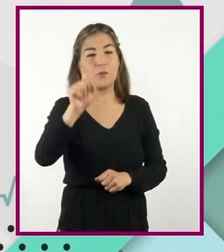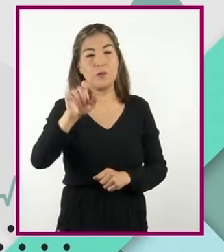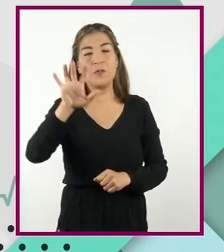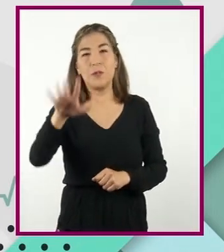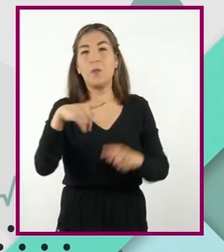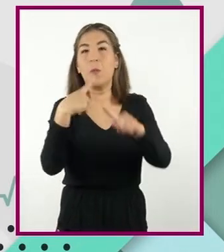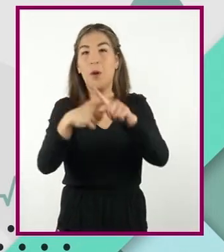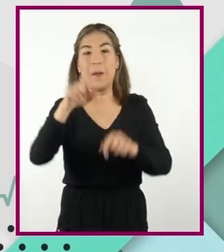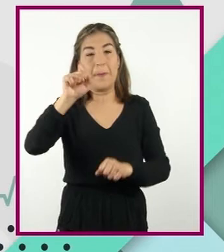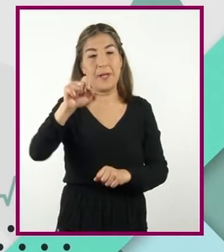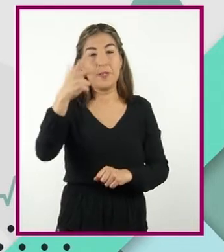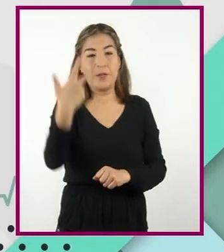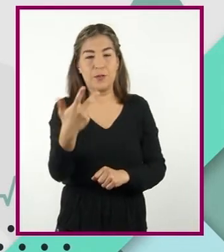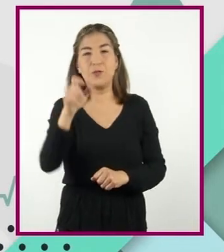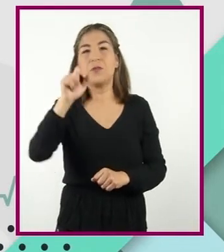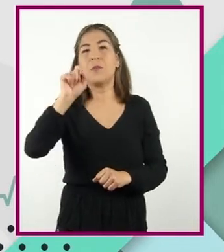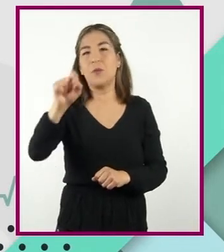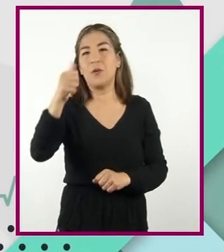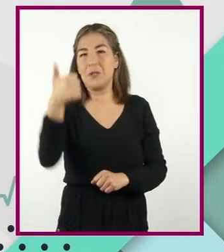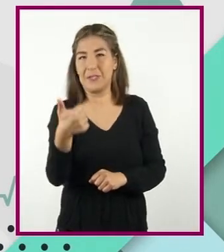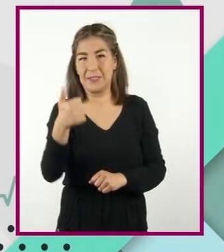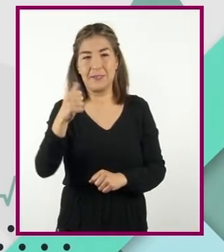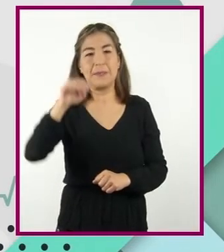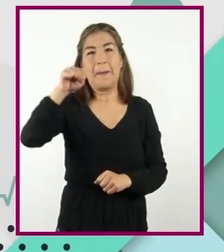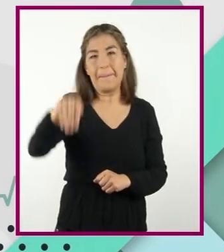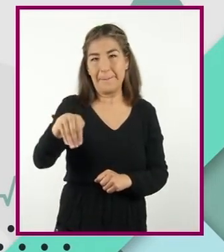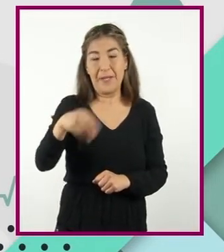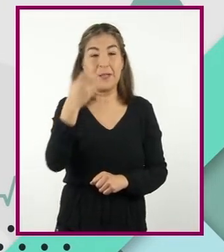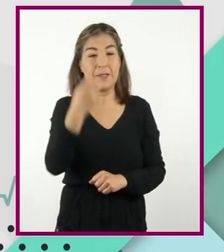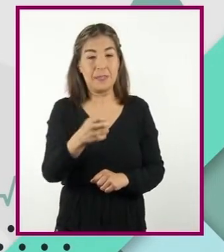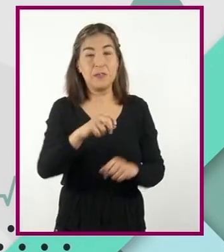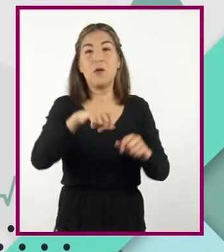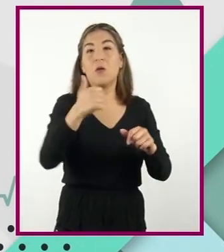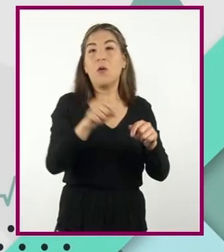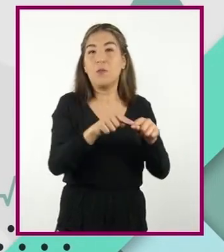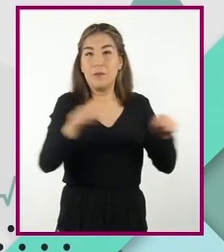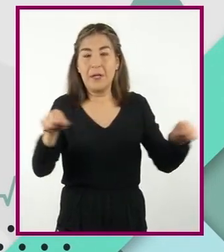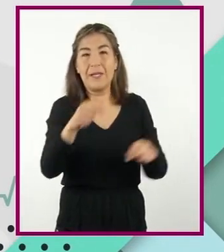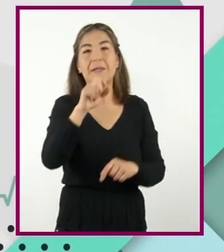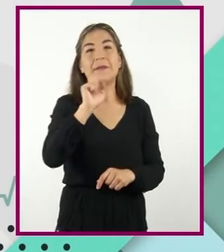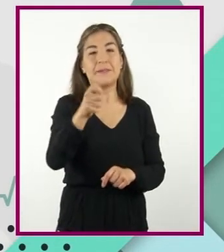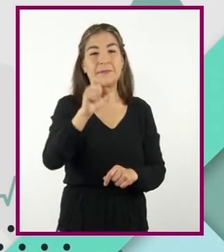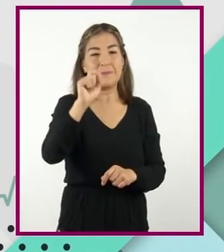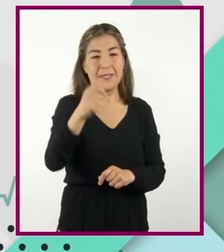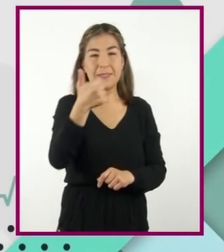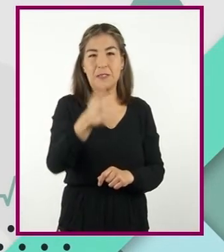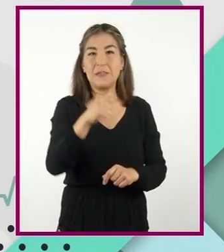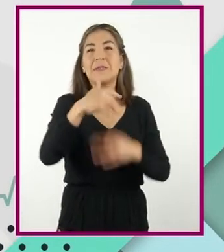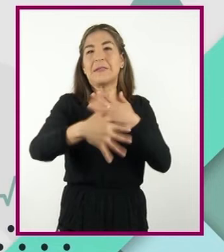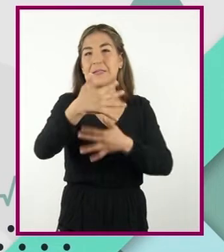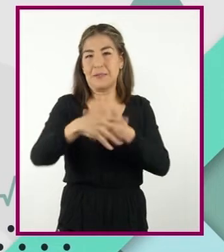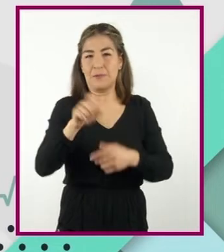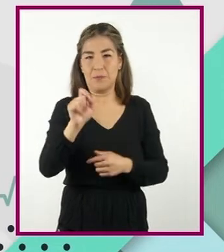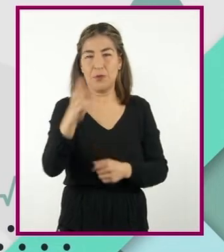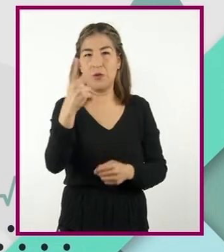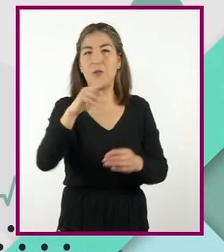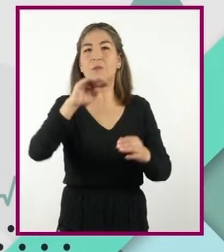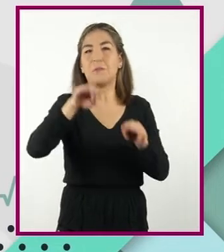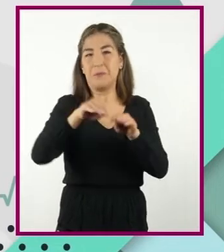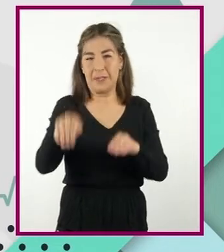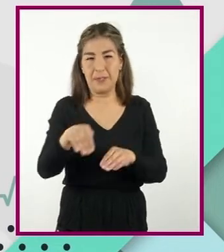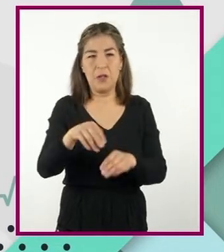metros. Y de ancho, debe medir entre 12.8 y 15.2 metros. En este